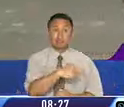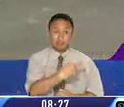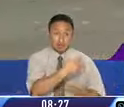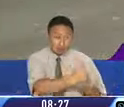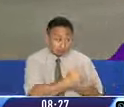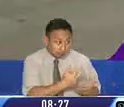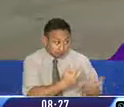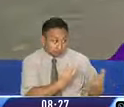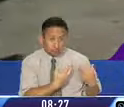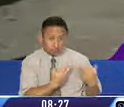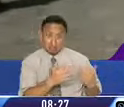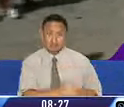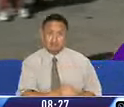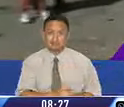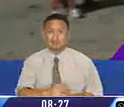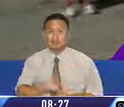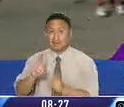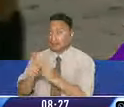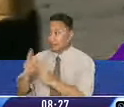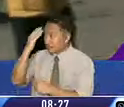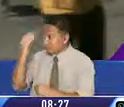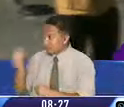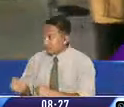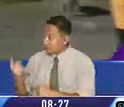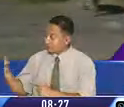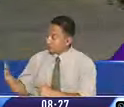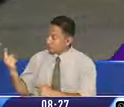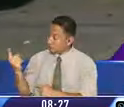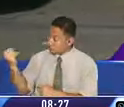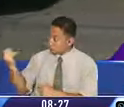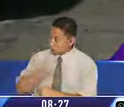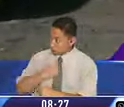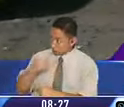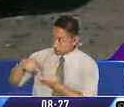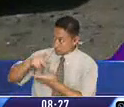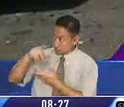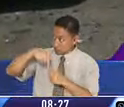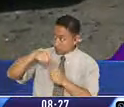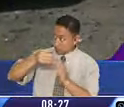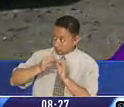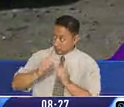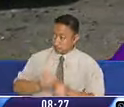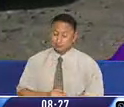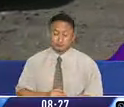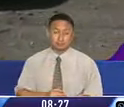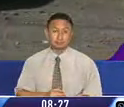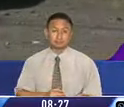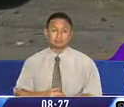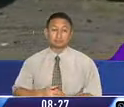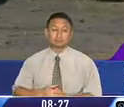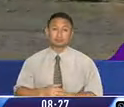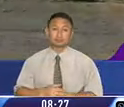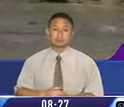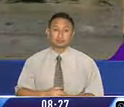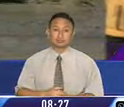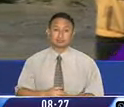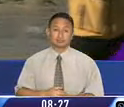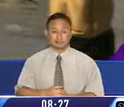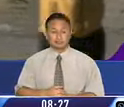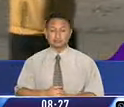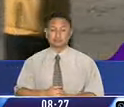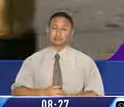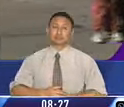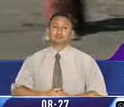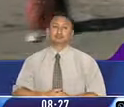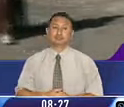vecino, buenos días. Ustedes incluso hasta con sus propios recursos les ha tocado adecentar las vías para en algo mejorar la movilidad de su